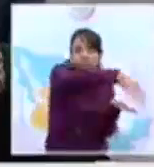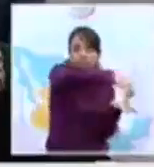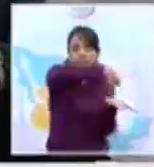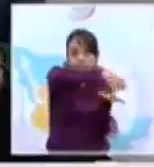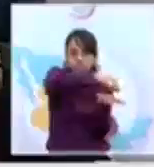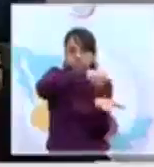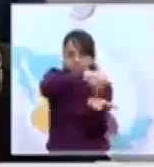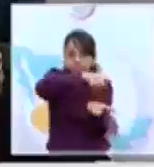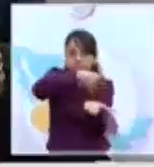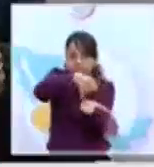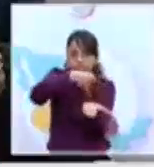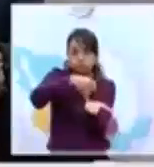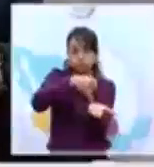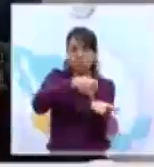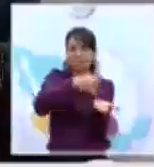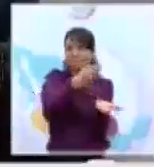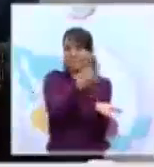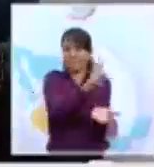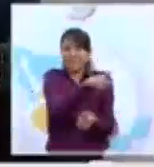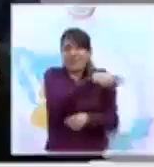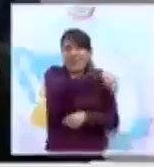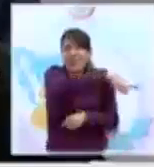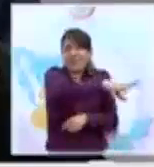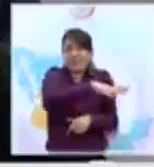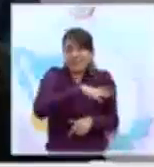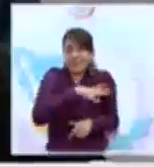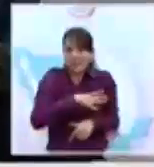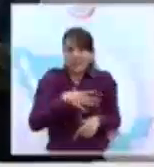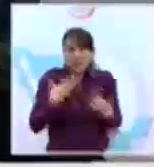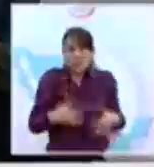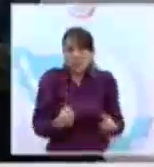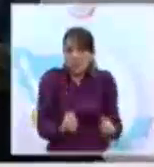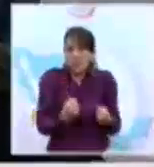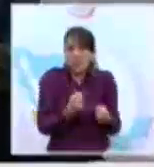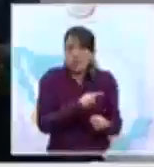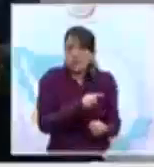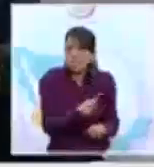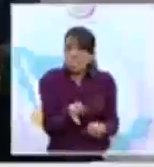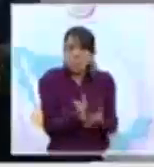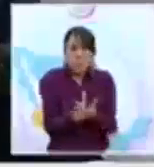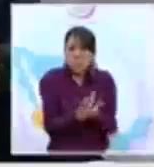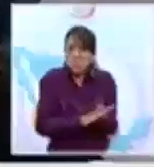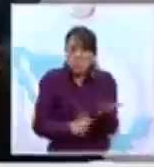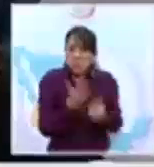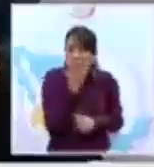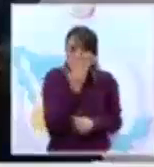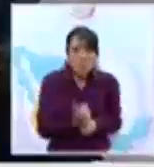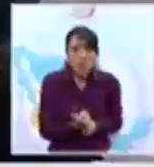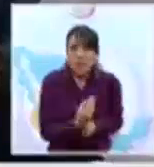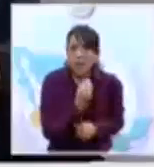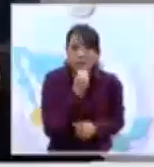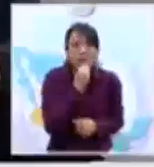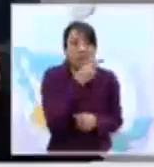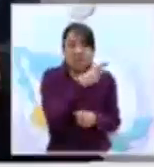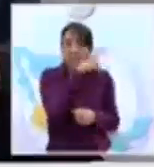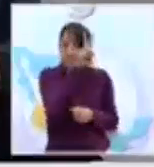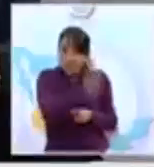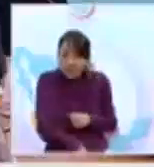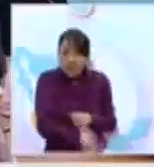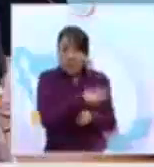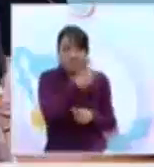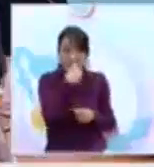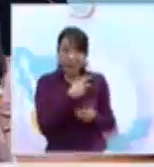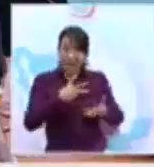alarmante es que están en pobreza alimentaria. O sea, no logran ni siquiera producir para consumir, están en pobreza